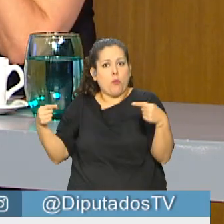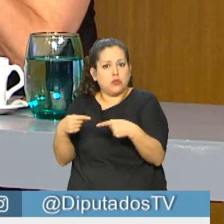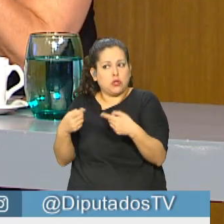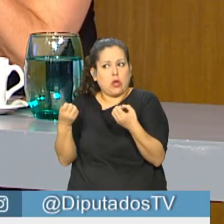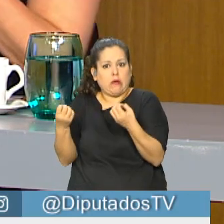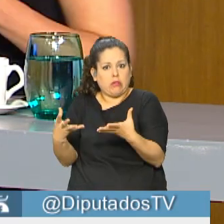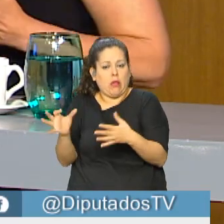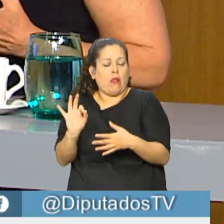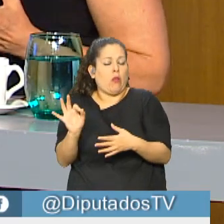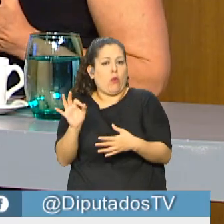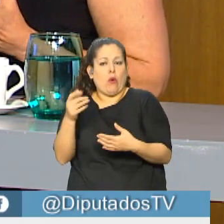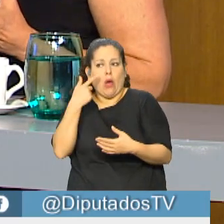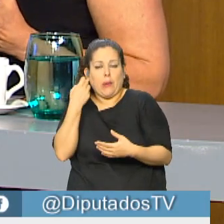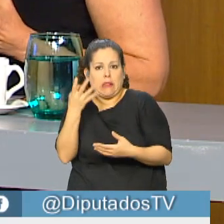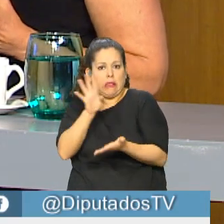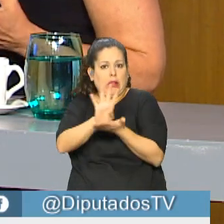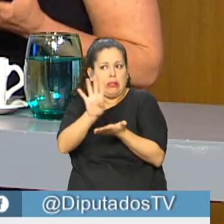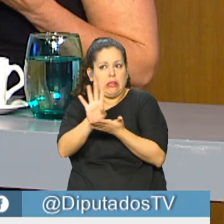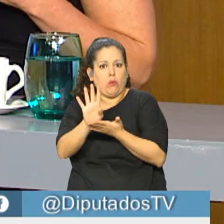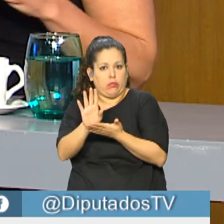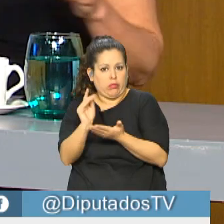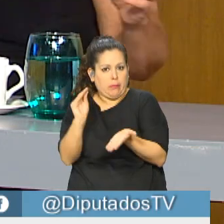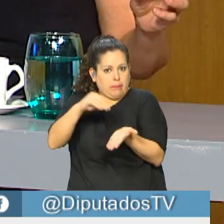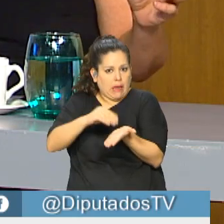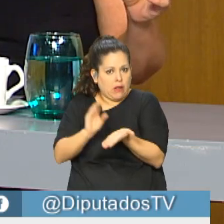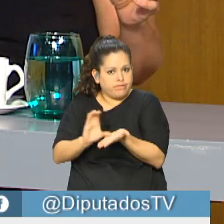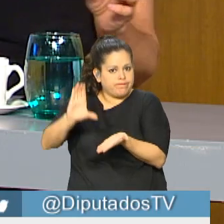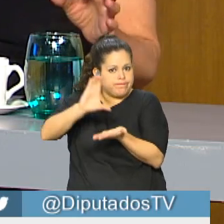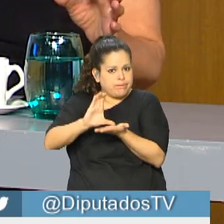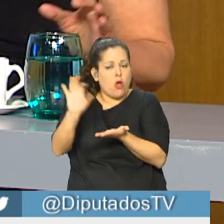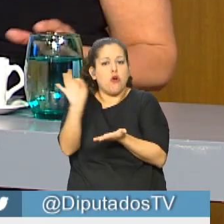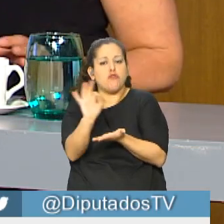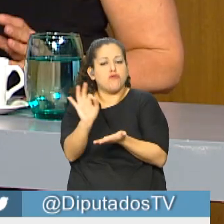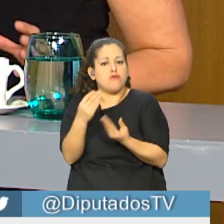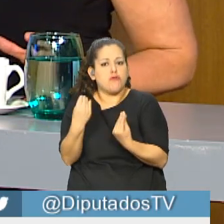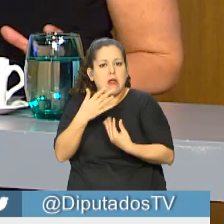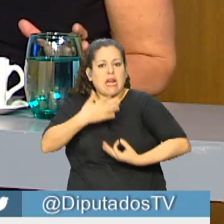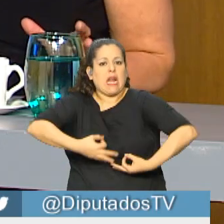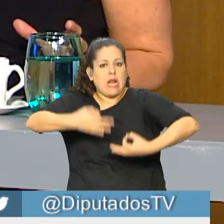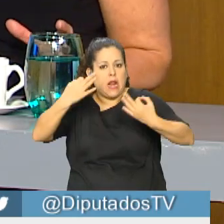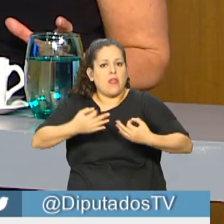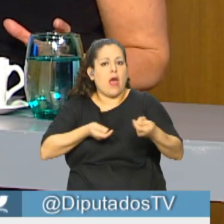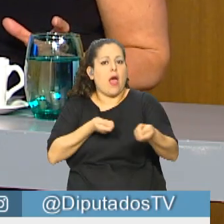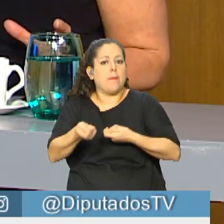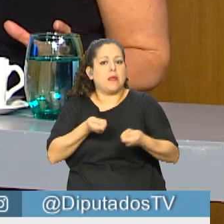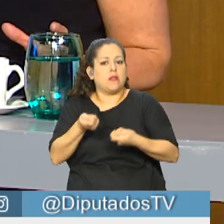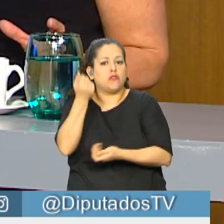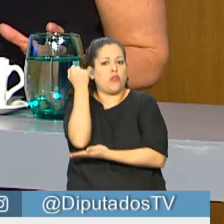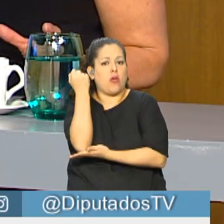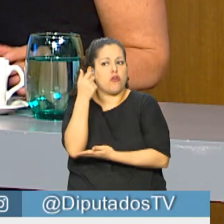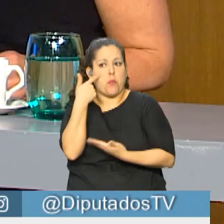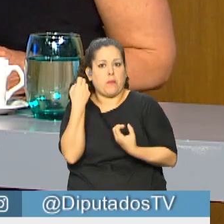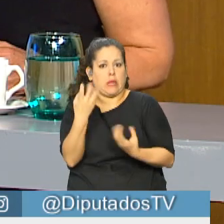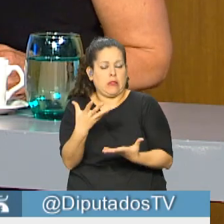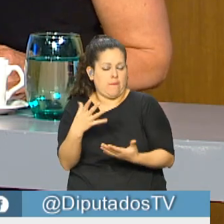discurso picante respecto al tema de contraer deuda a uno que está mucho más atado a una situación real del manejo y la administración de la economía. Así que